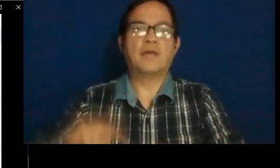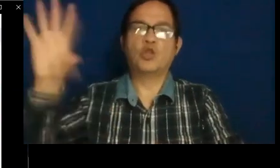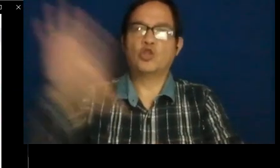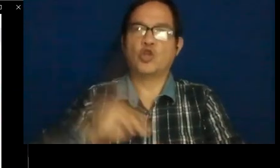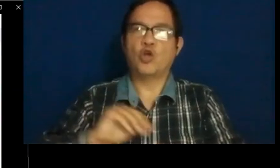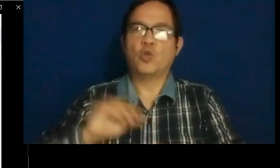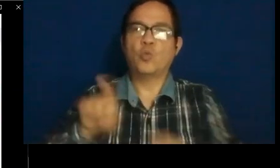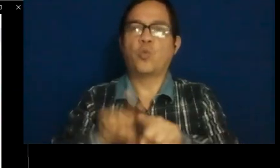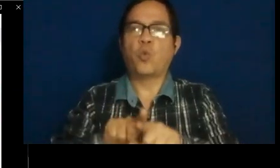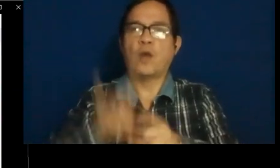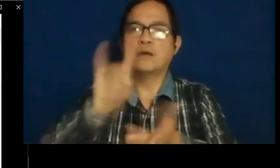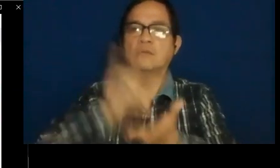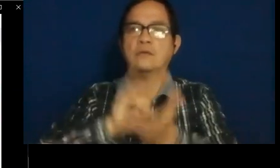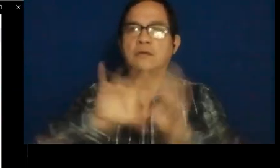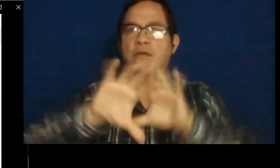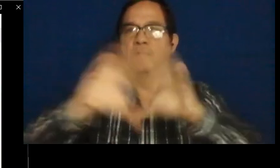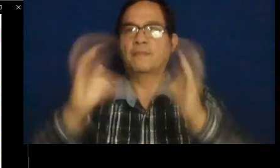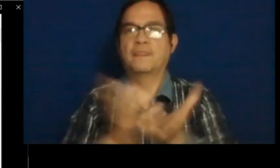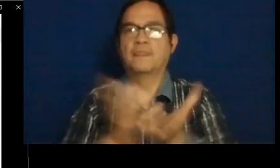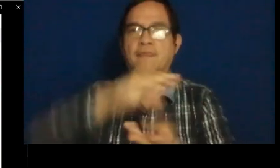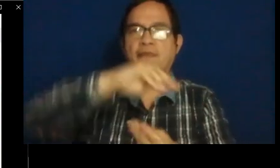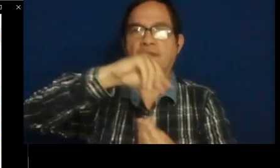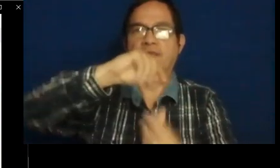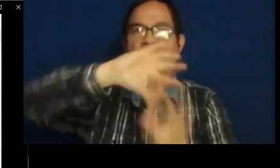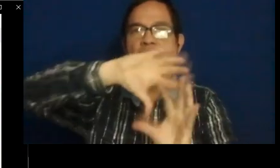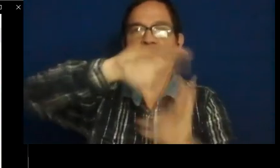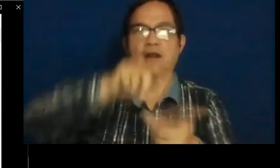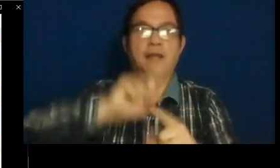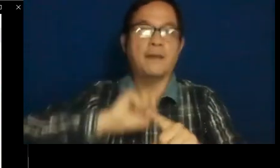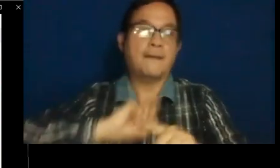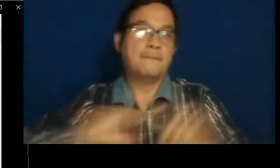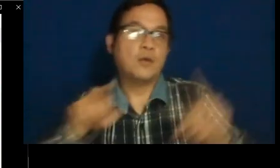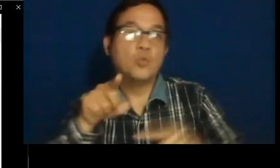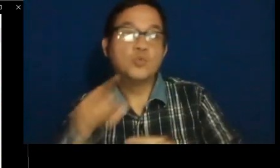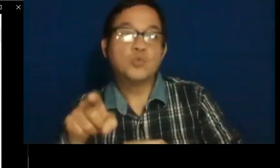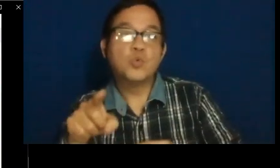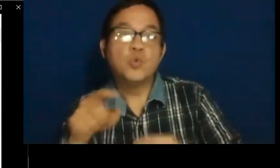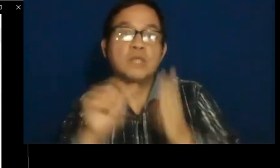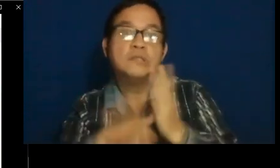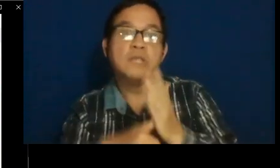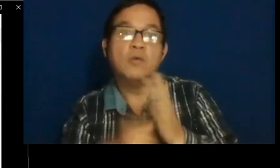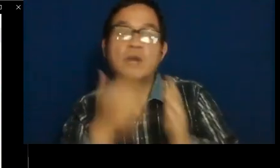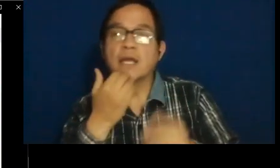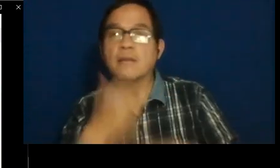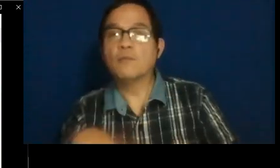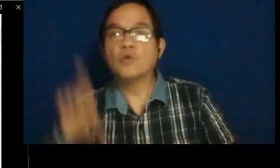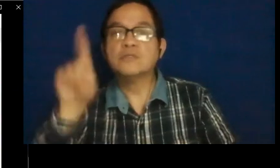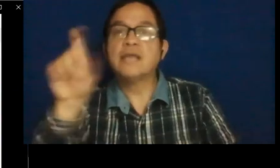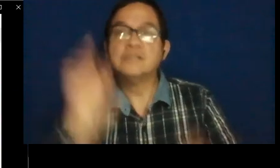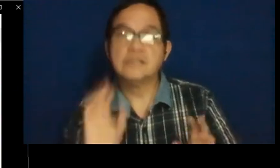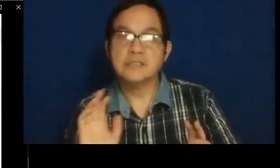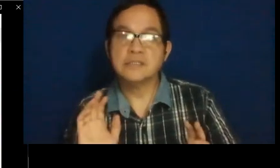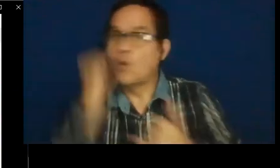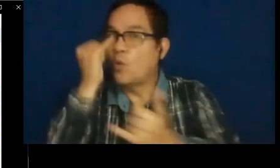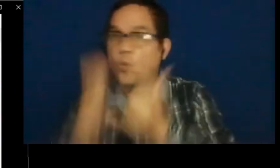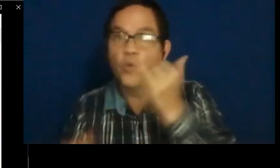la gravedad o en el escenario denominado tierra. Pero si de pronto alguno de los compañeros su cédula termina en 6, entonces ya no va